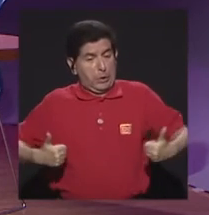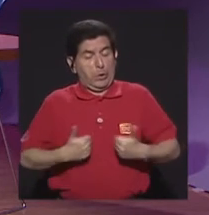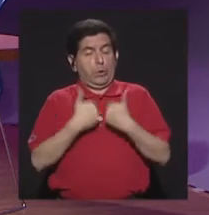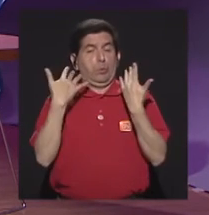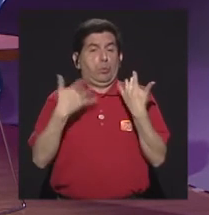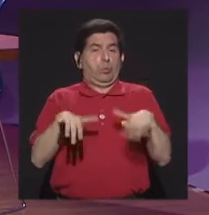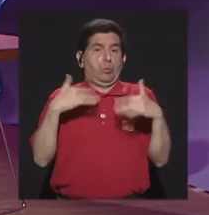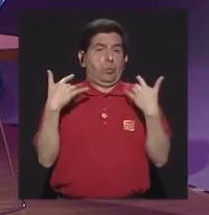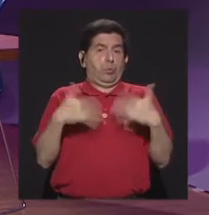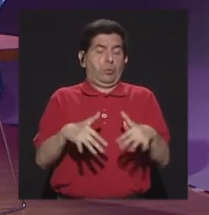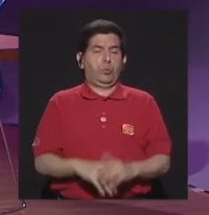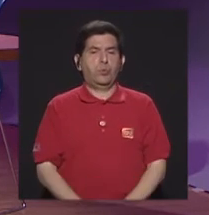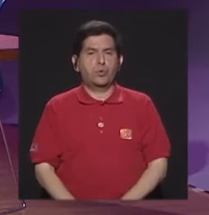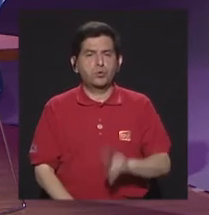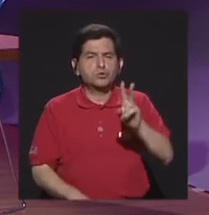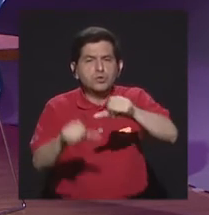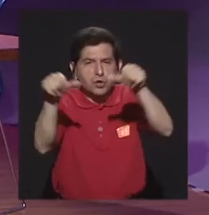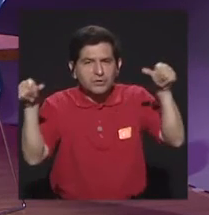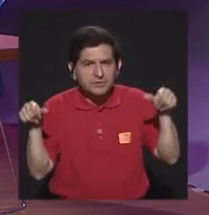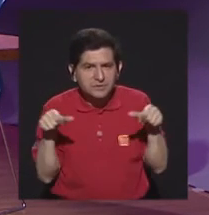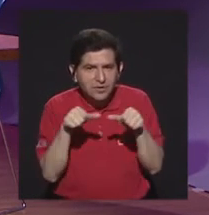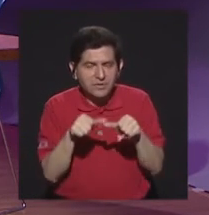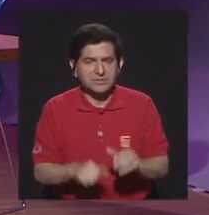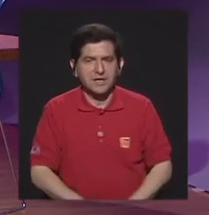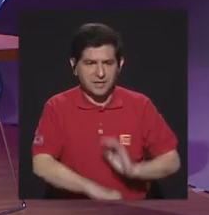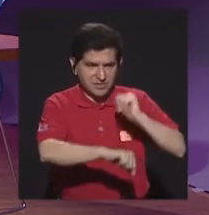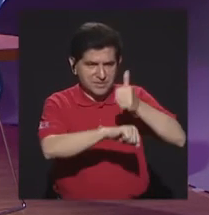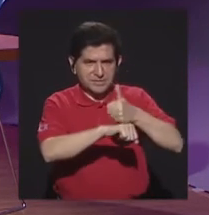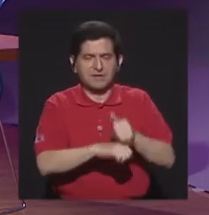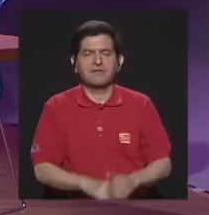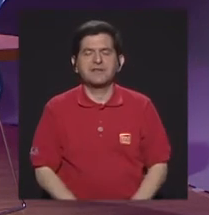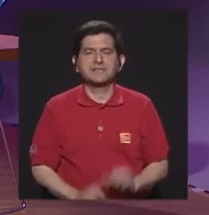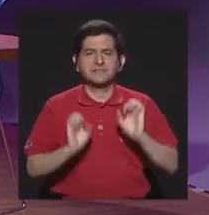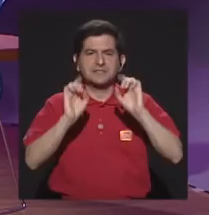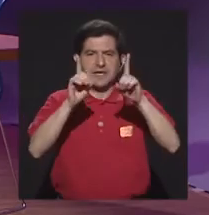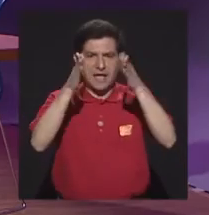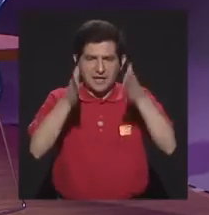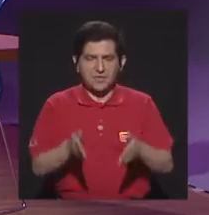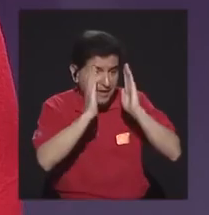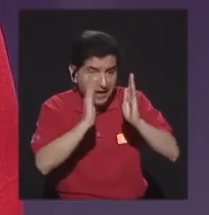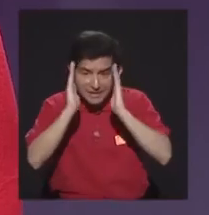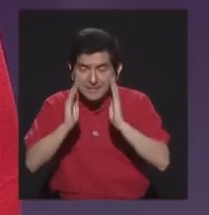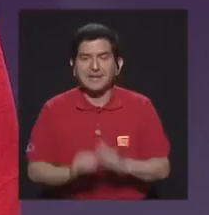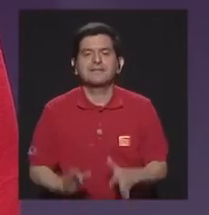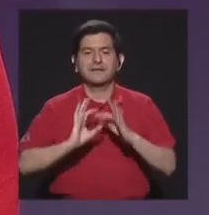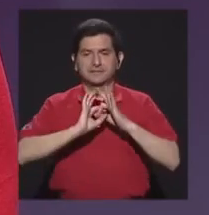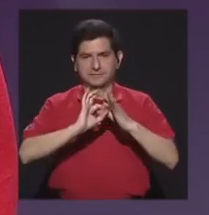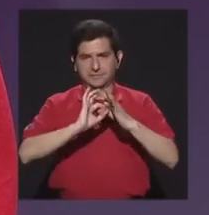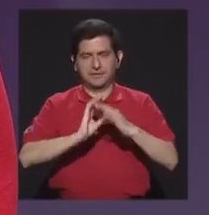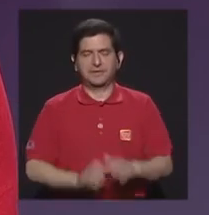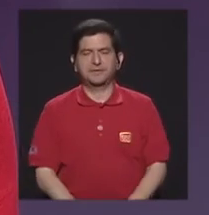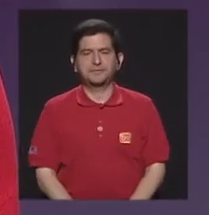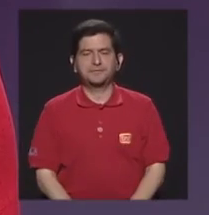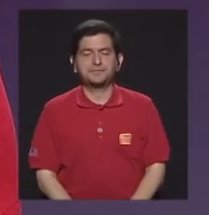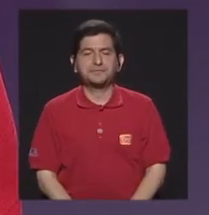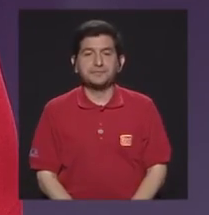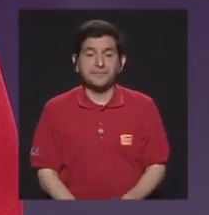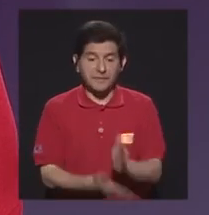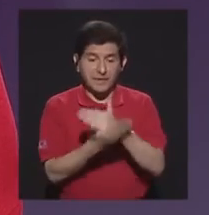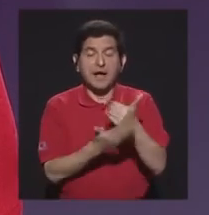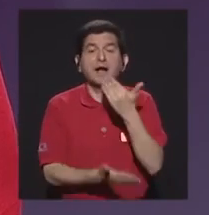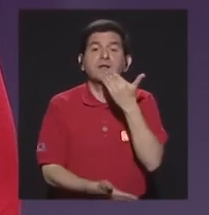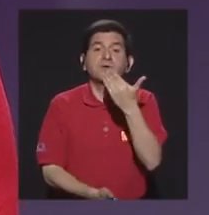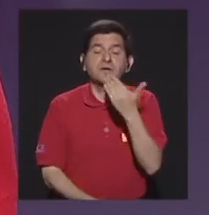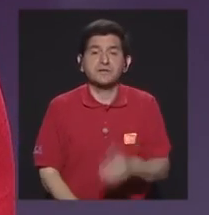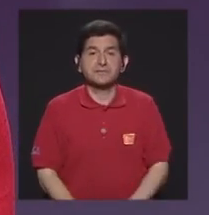gigantesco. Entonces, esas dos dimensiones son las que crean a un educador o educadora para la sexualidad. Algo que hay que agradecer en este momento y es